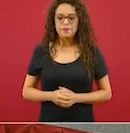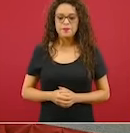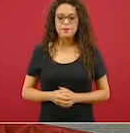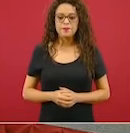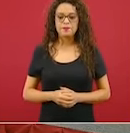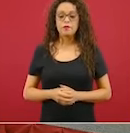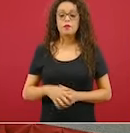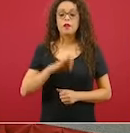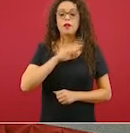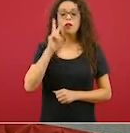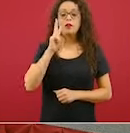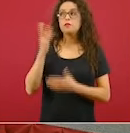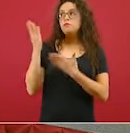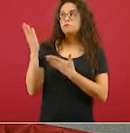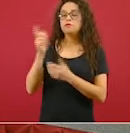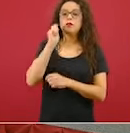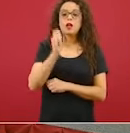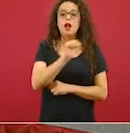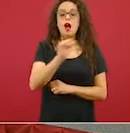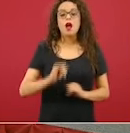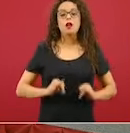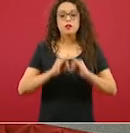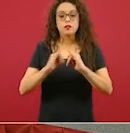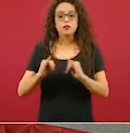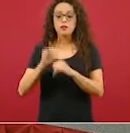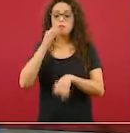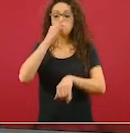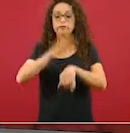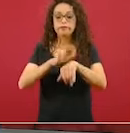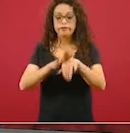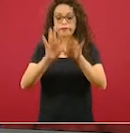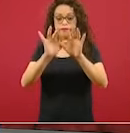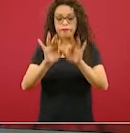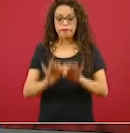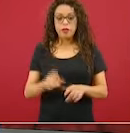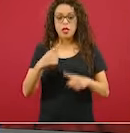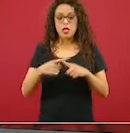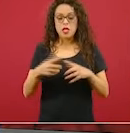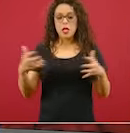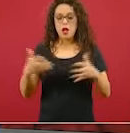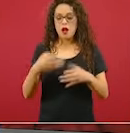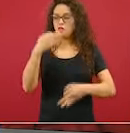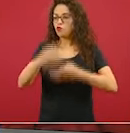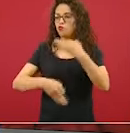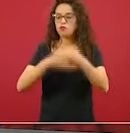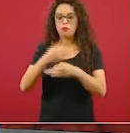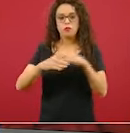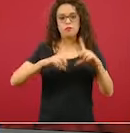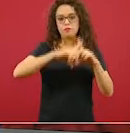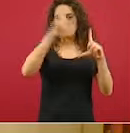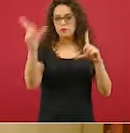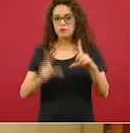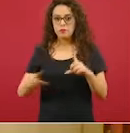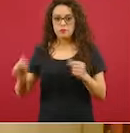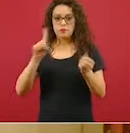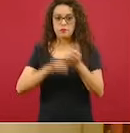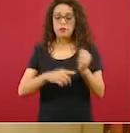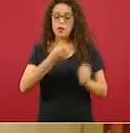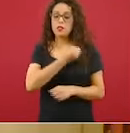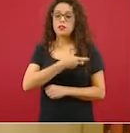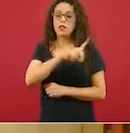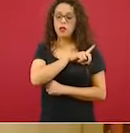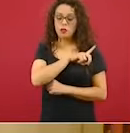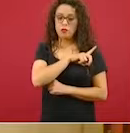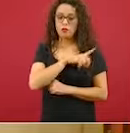Aquí tenemos la distribución por institución de notificación. Esto es un trabajo que hace todo el Sistema Nacional de Salud. Si bien es cierto,